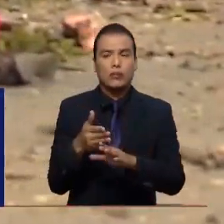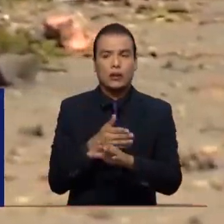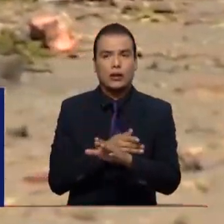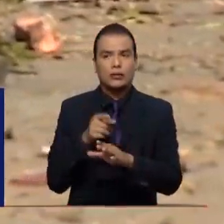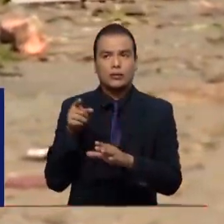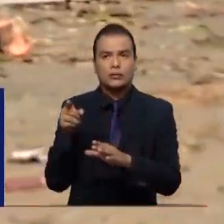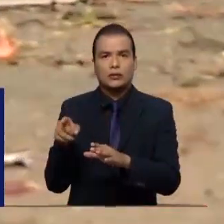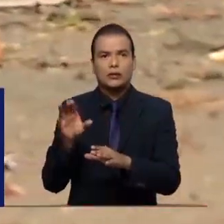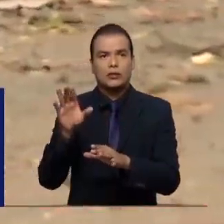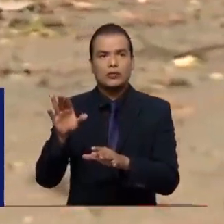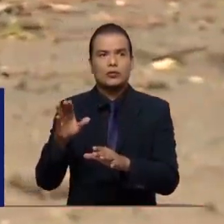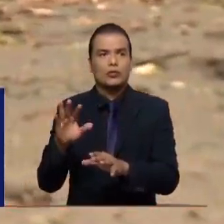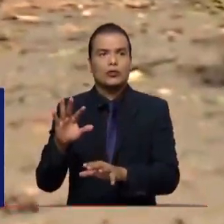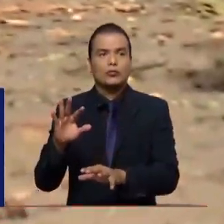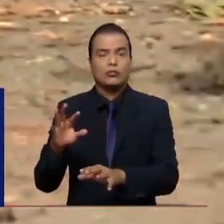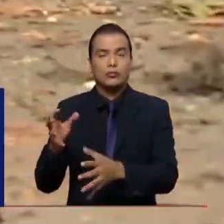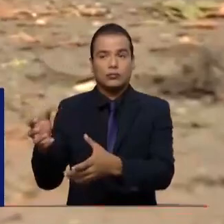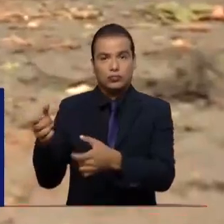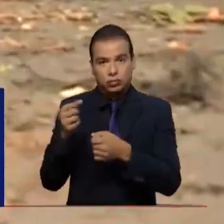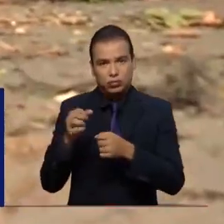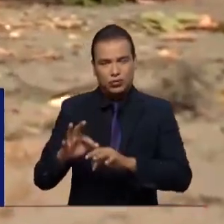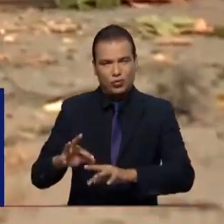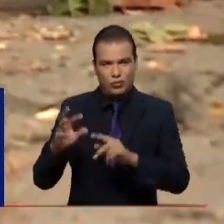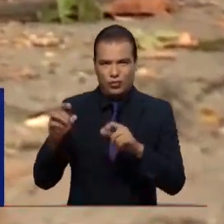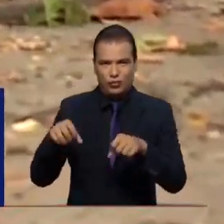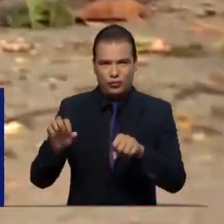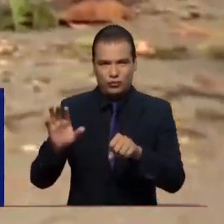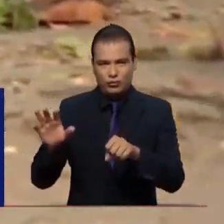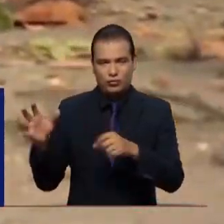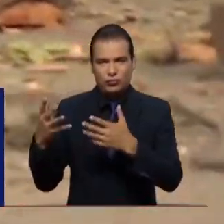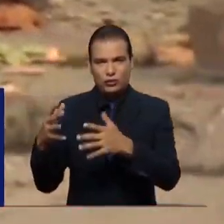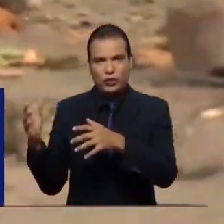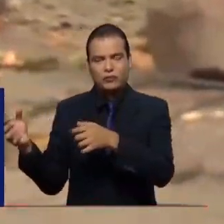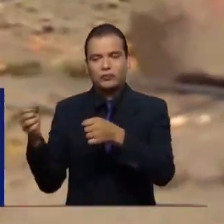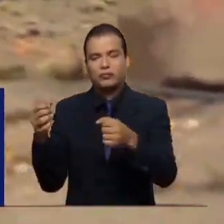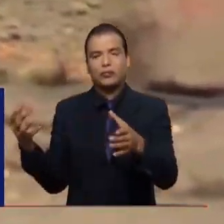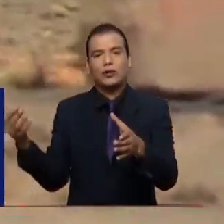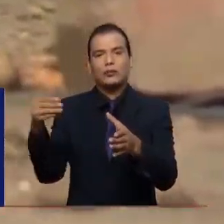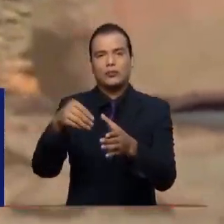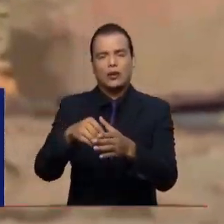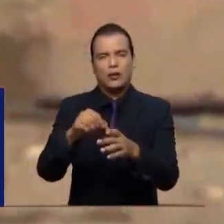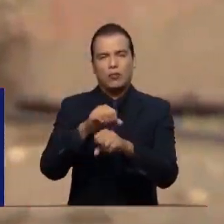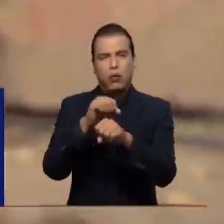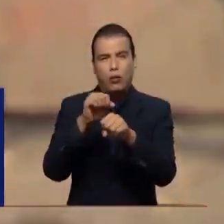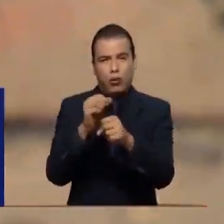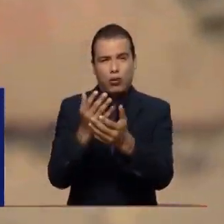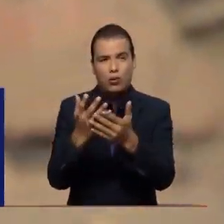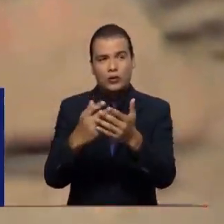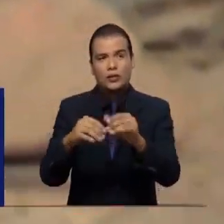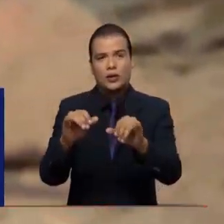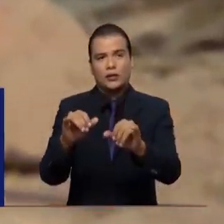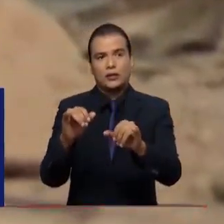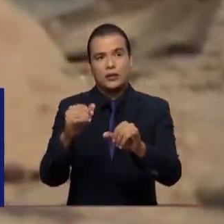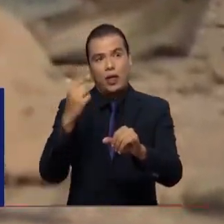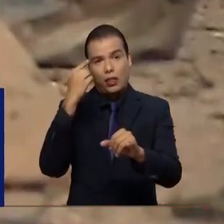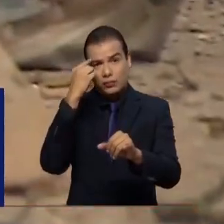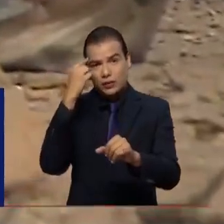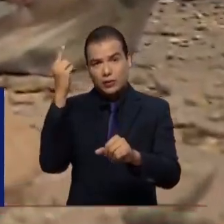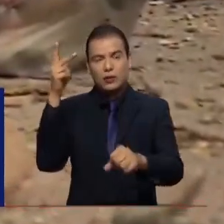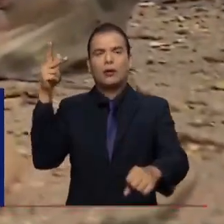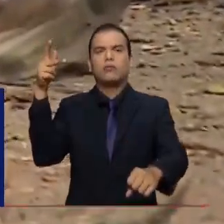antes, fue cargado con este material bélico y fue dejado en este punto. Al parecer iba a